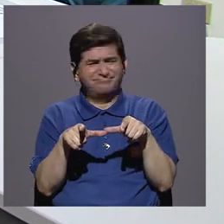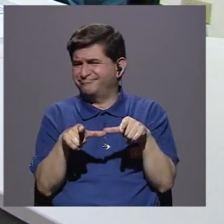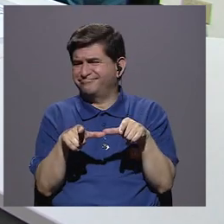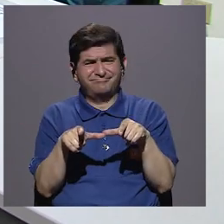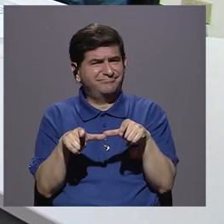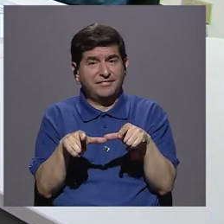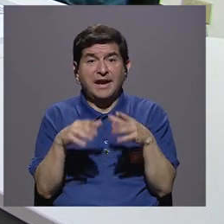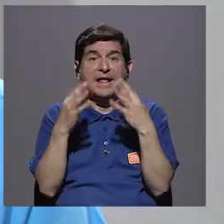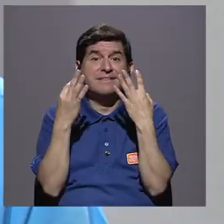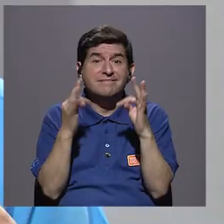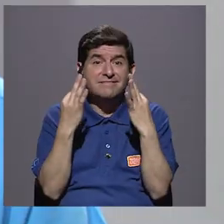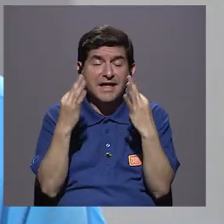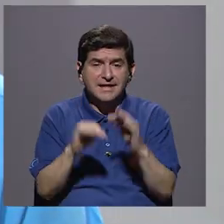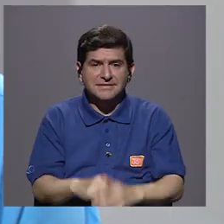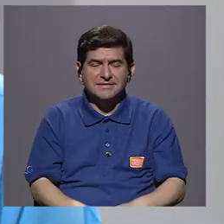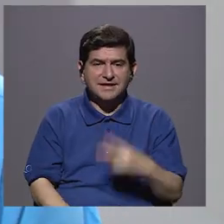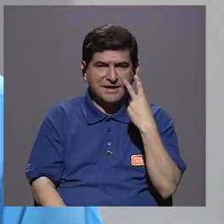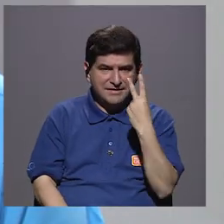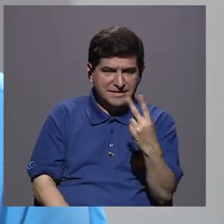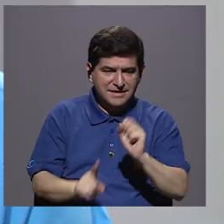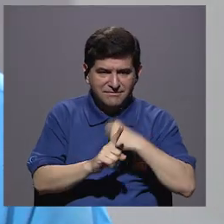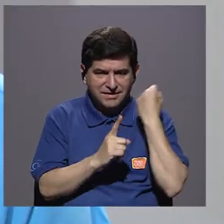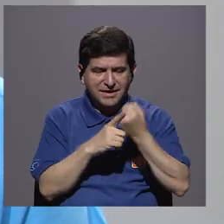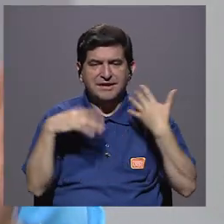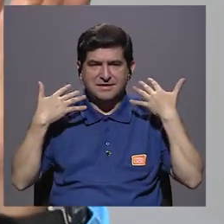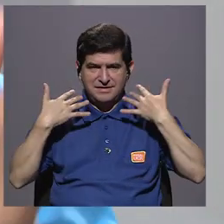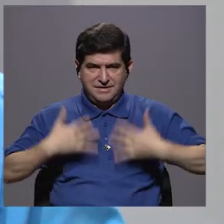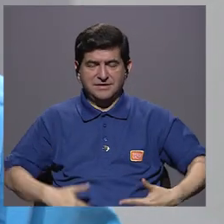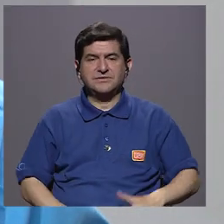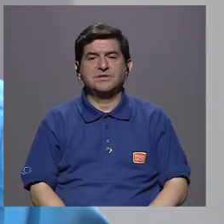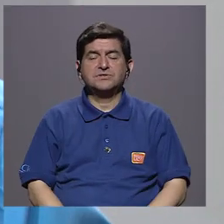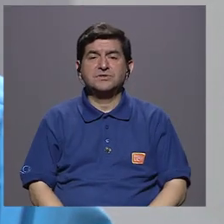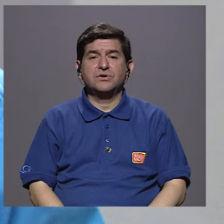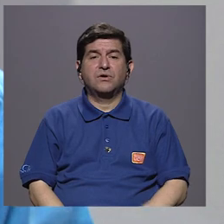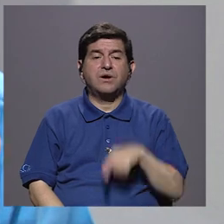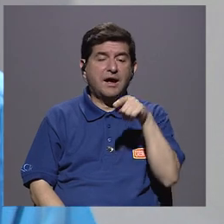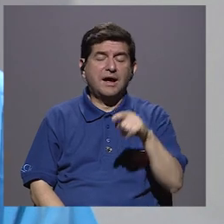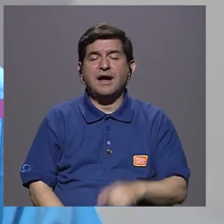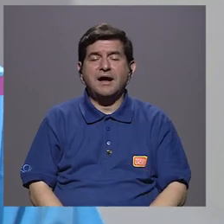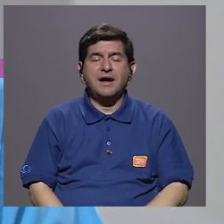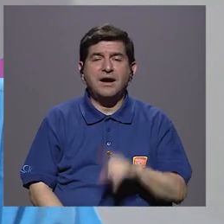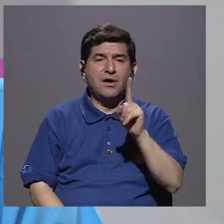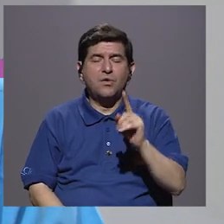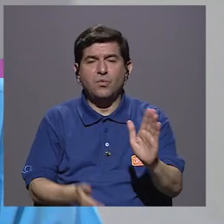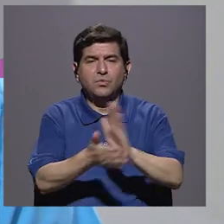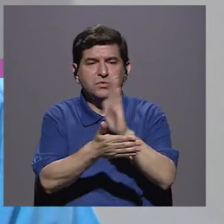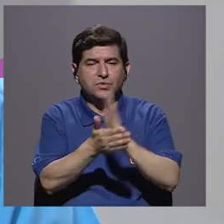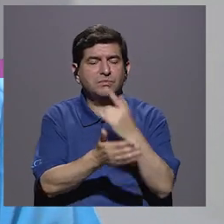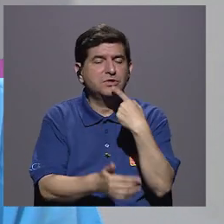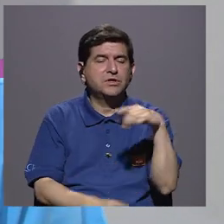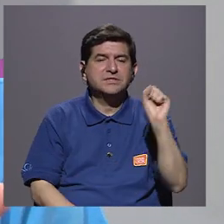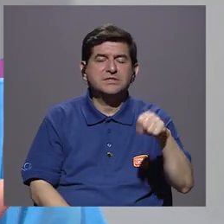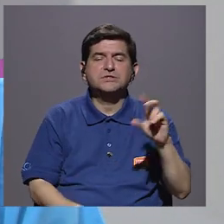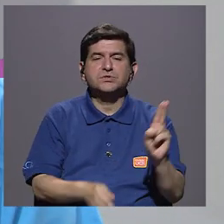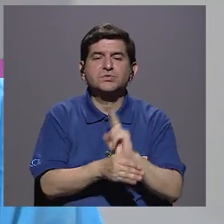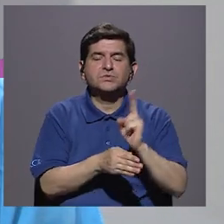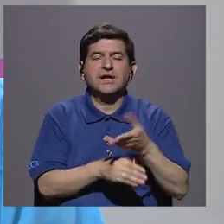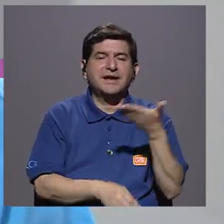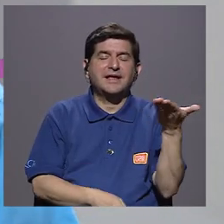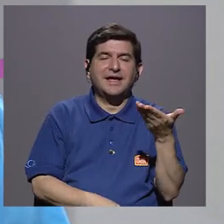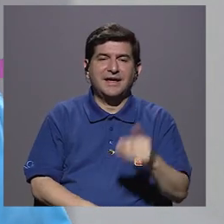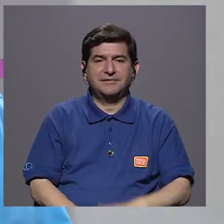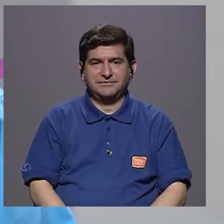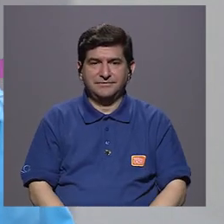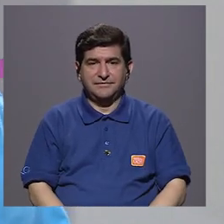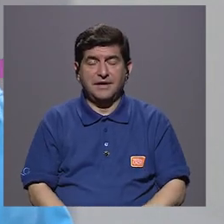Entonces hay que tratar como de observar la vestimenta. Entonces existen rótulos donde dice que no se puede usar y que sí se puede usar. Eso por